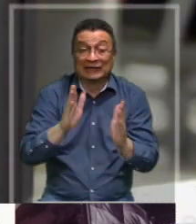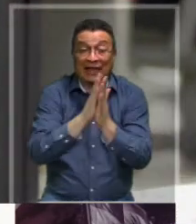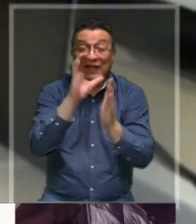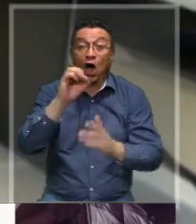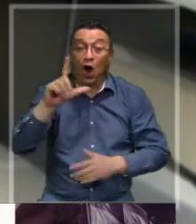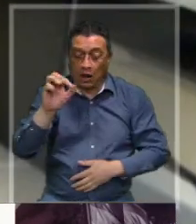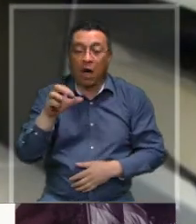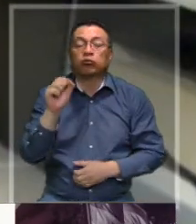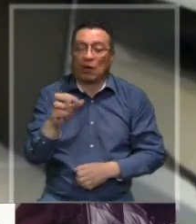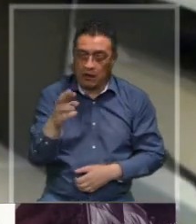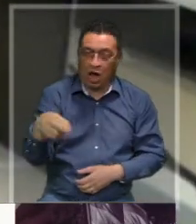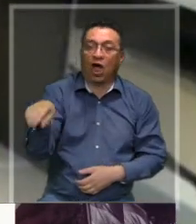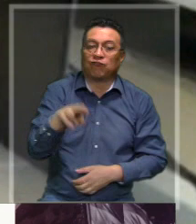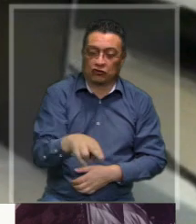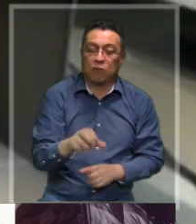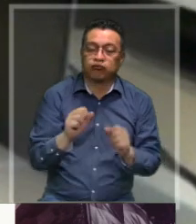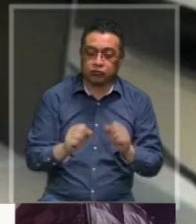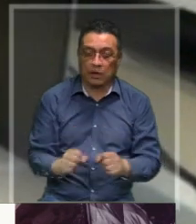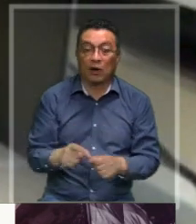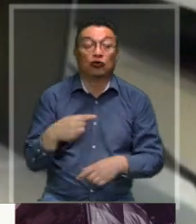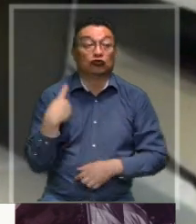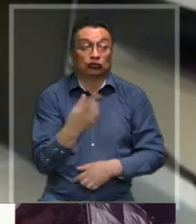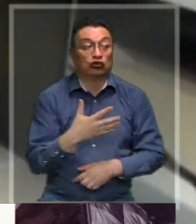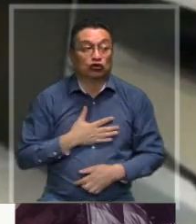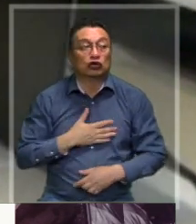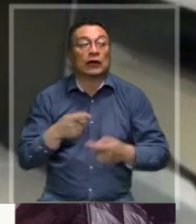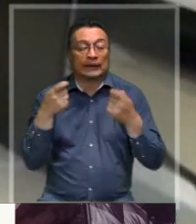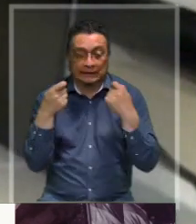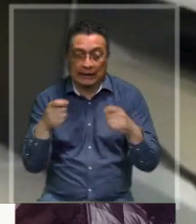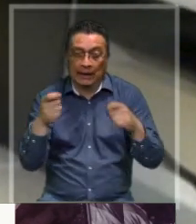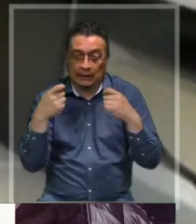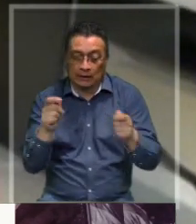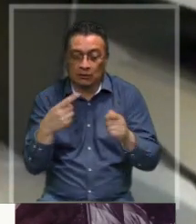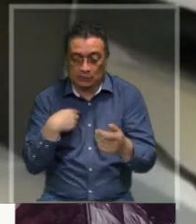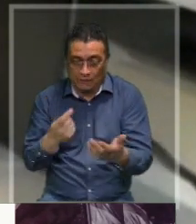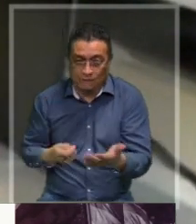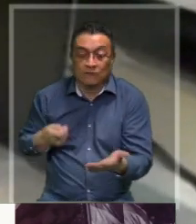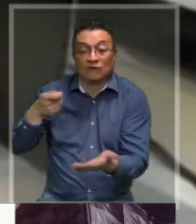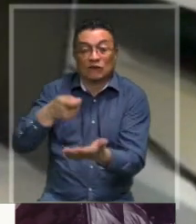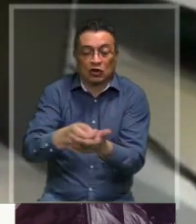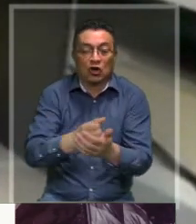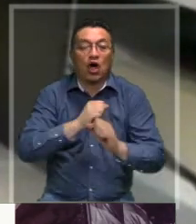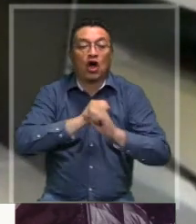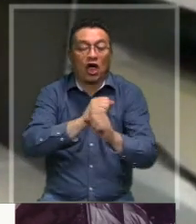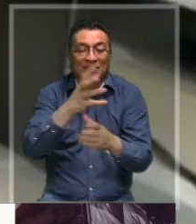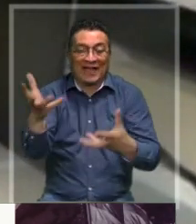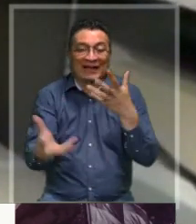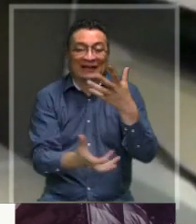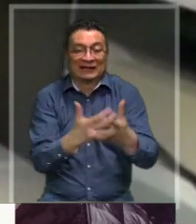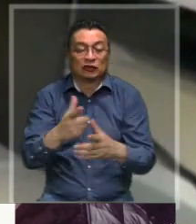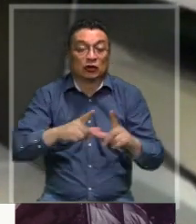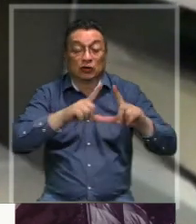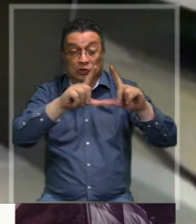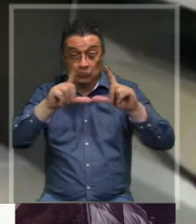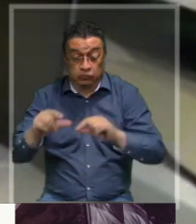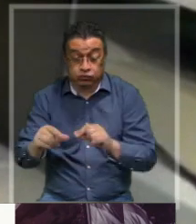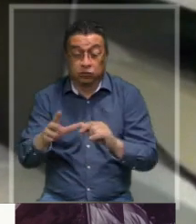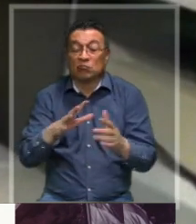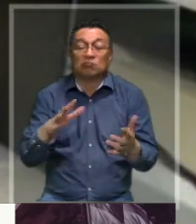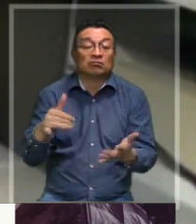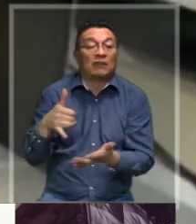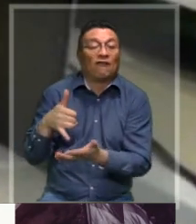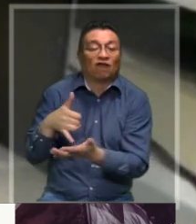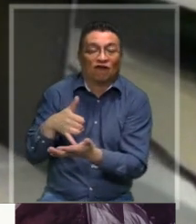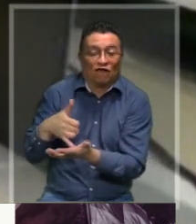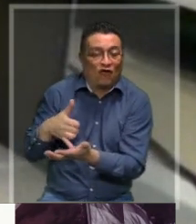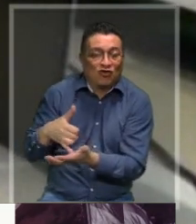repetirán. Es decir, nosotros estamos tratando de dedicar fondos al combate de los incendios para reducir la vulnerabilidad. Pero por otro